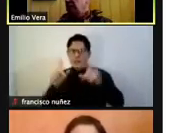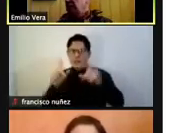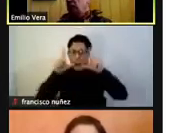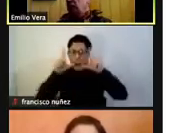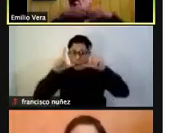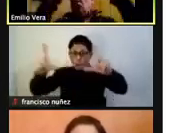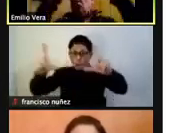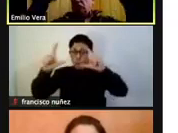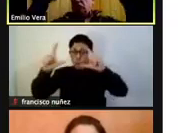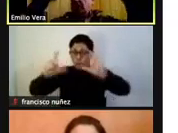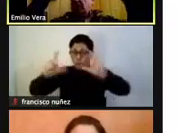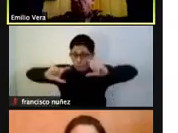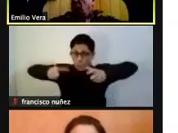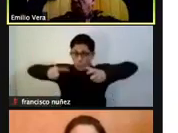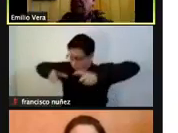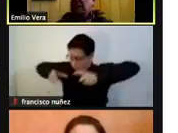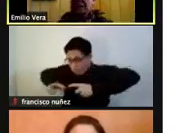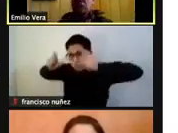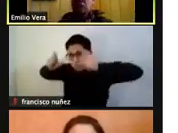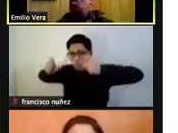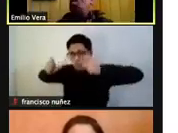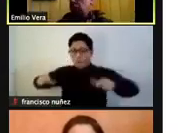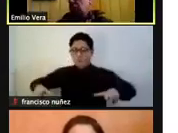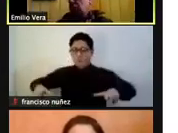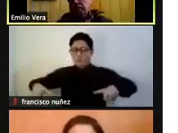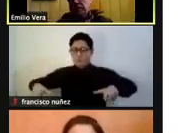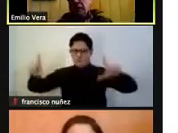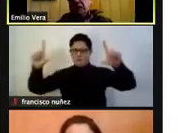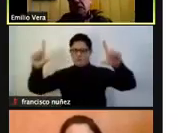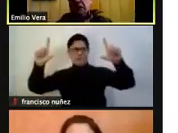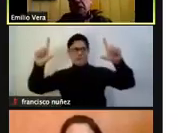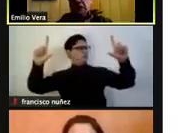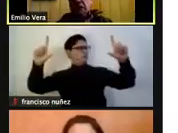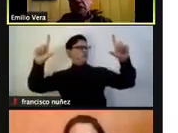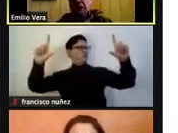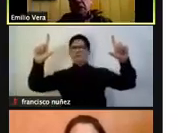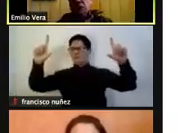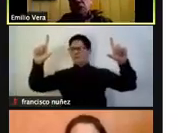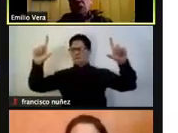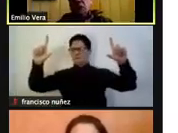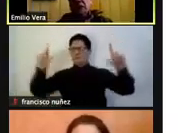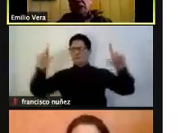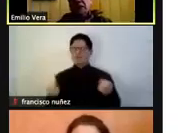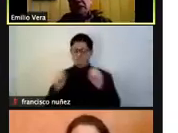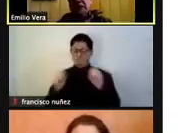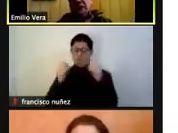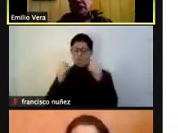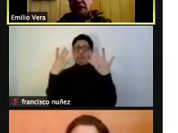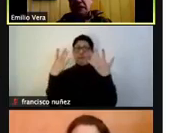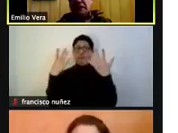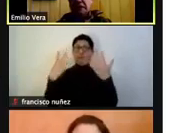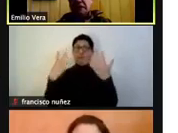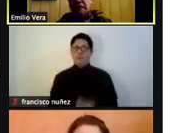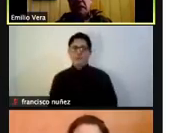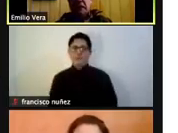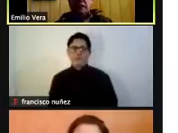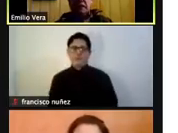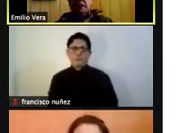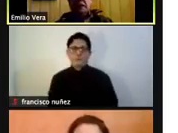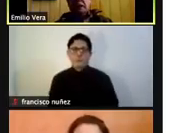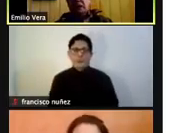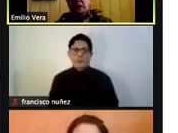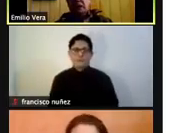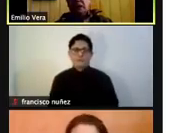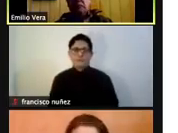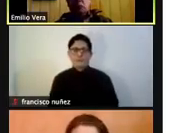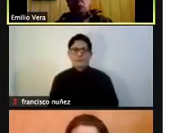del subsuelo, ¿ah? Si uno lo quiere ver de esa manera. A ver, una de las